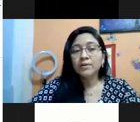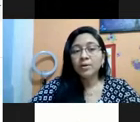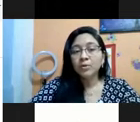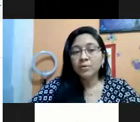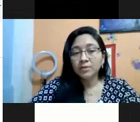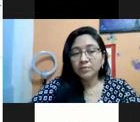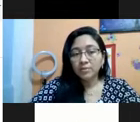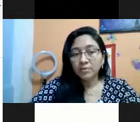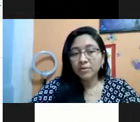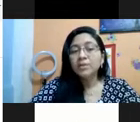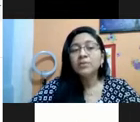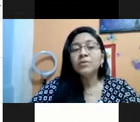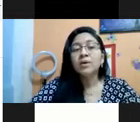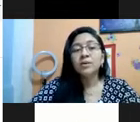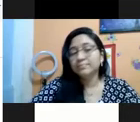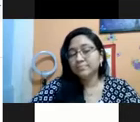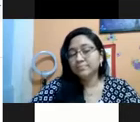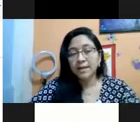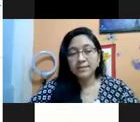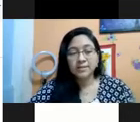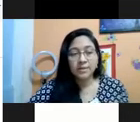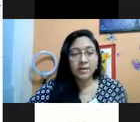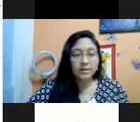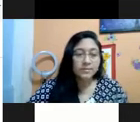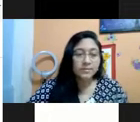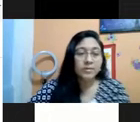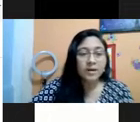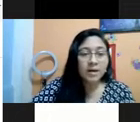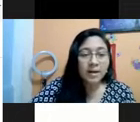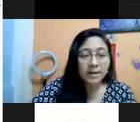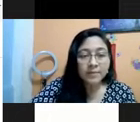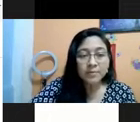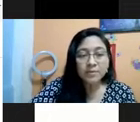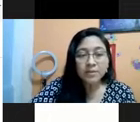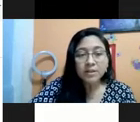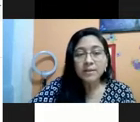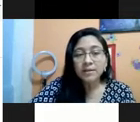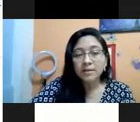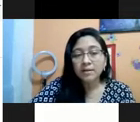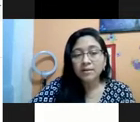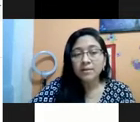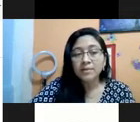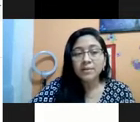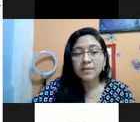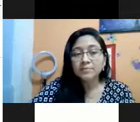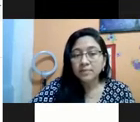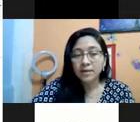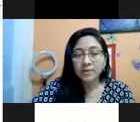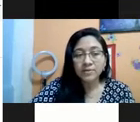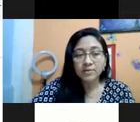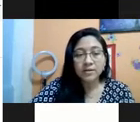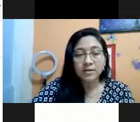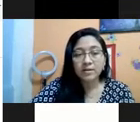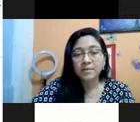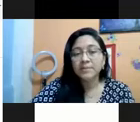un catálogo virtual de instrumentos andinos, enlaces sobre la huancara, patrimonio tangible e intangible,